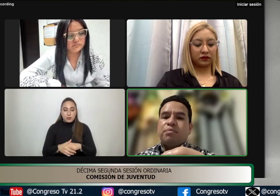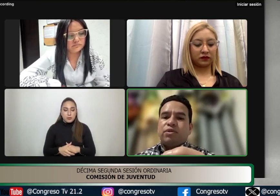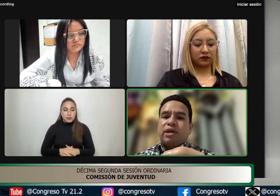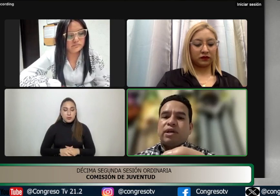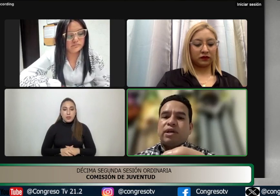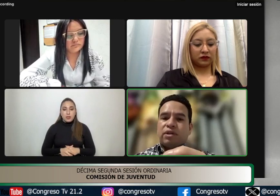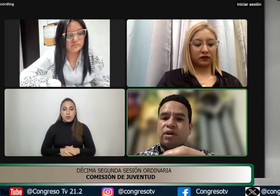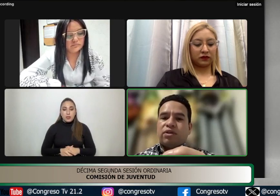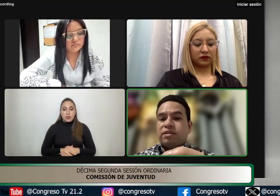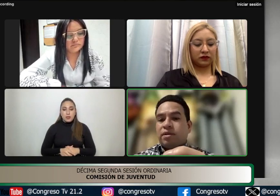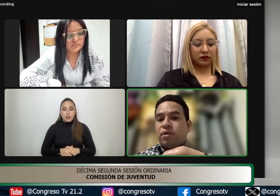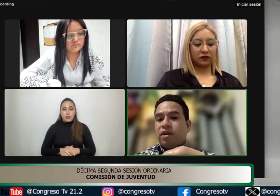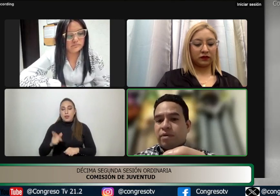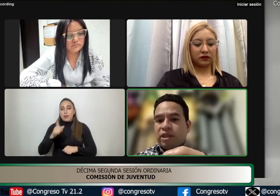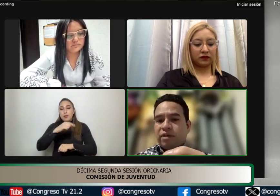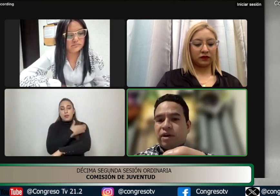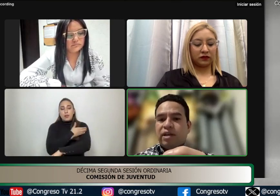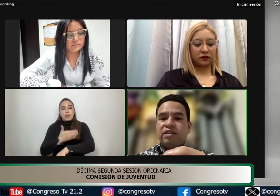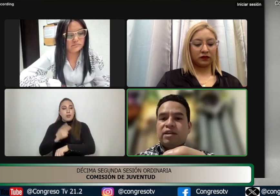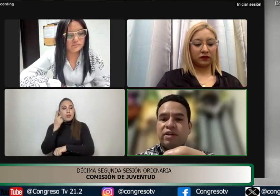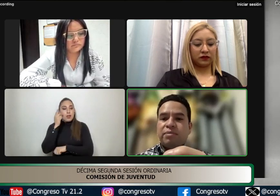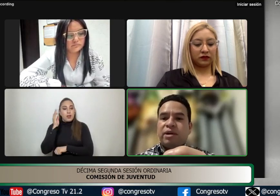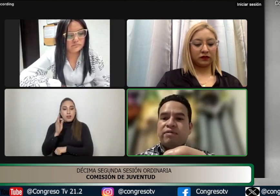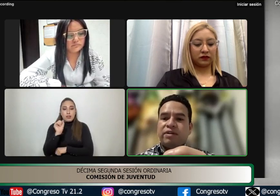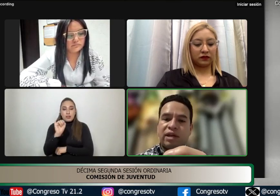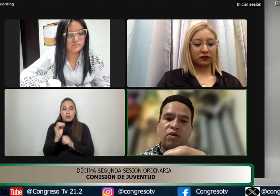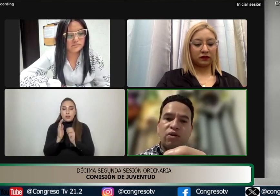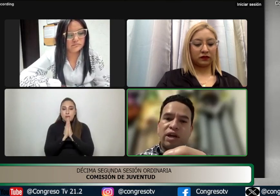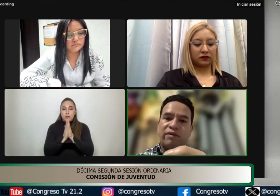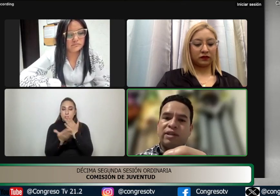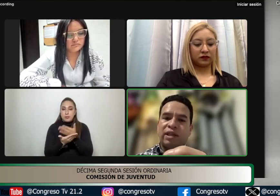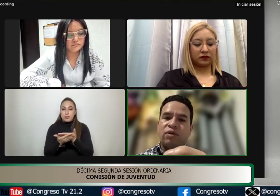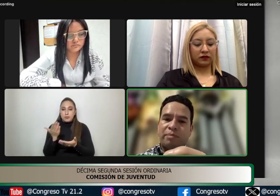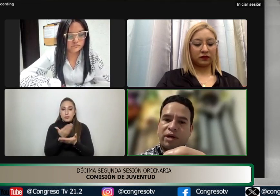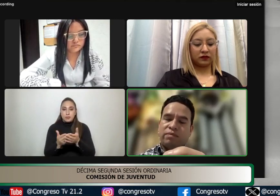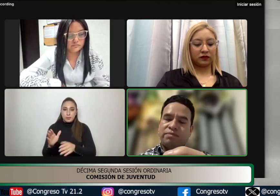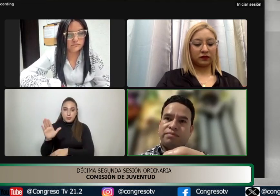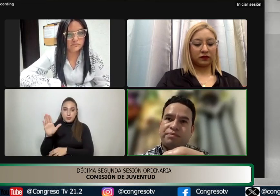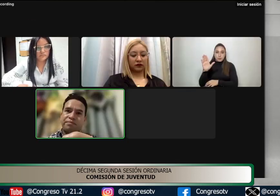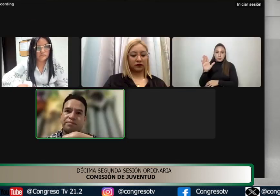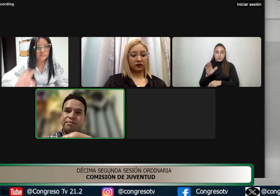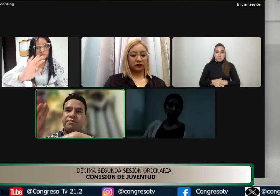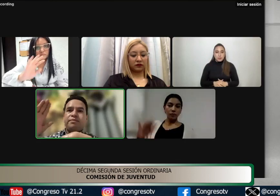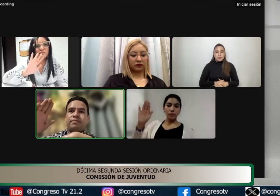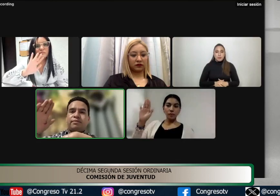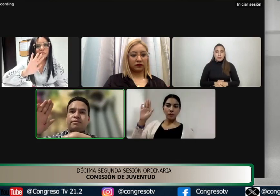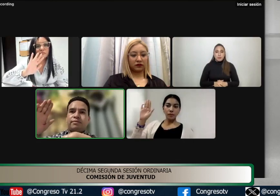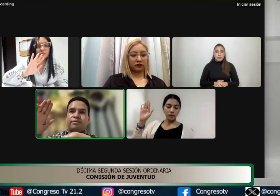Las diputadas y diputados que estén por la afirmativa, sírvanse manifestarlo levantando la mano.